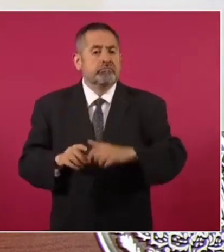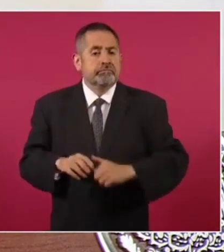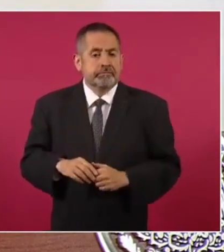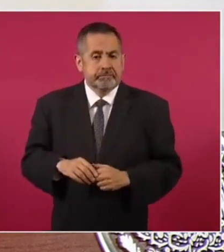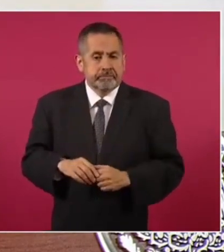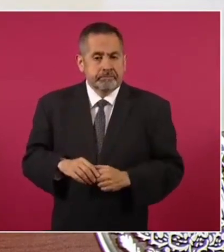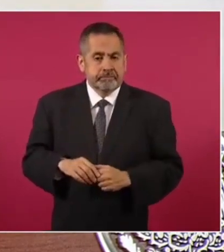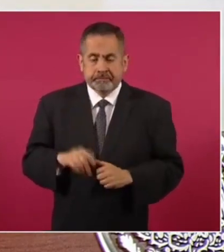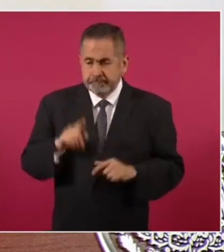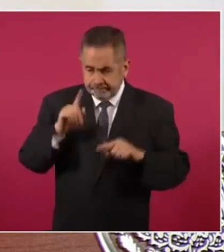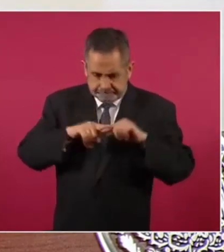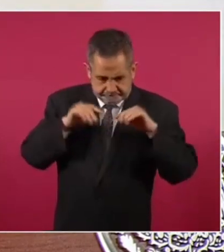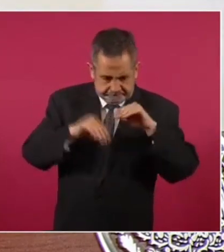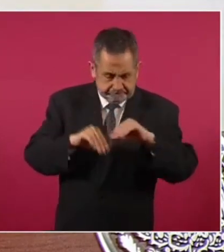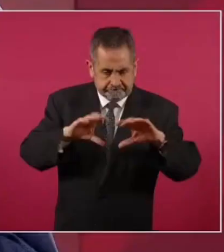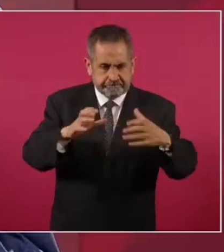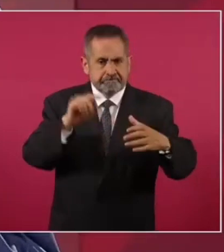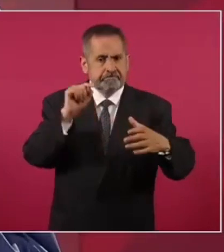Se creó